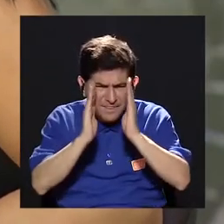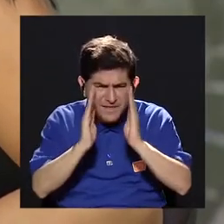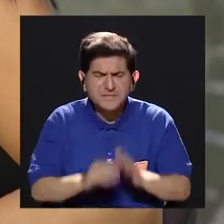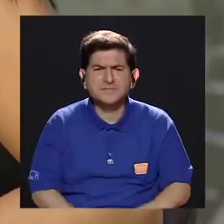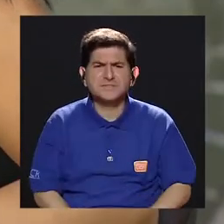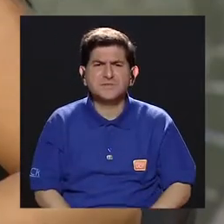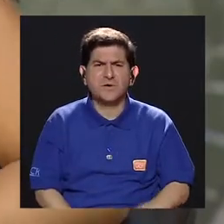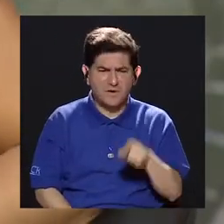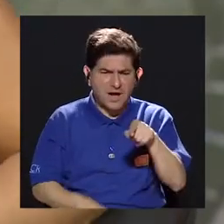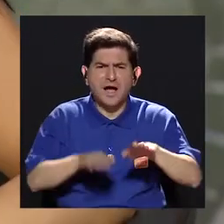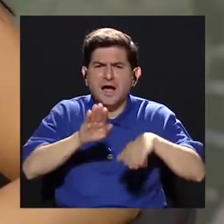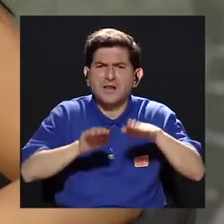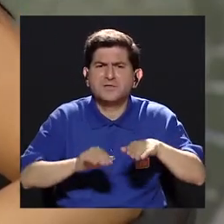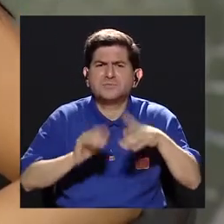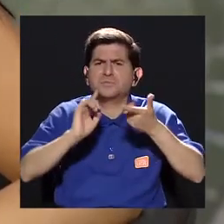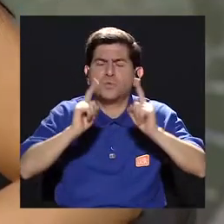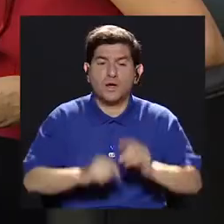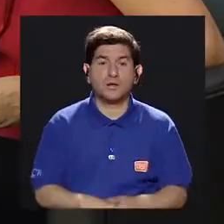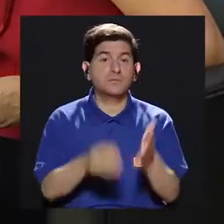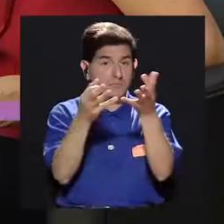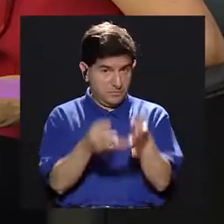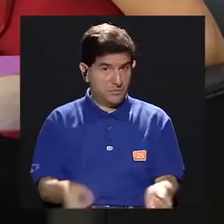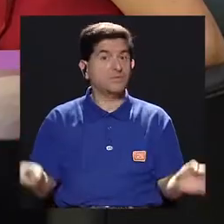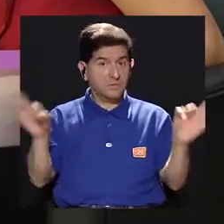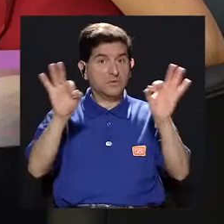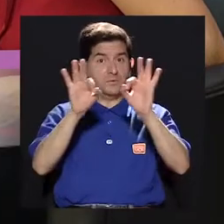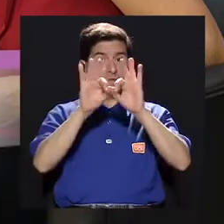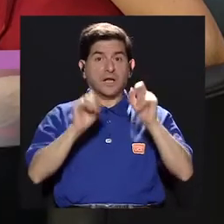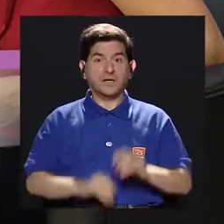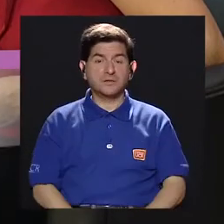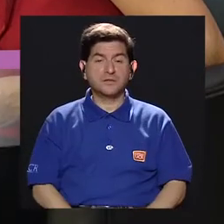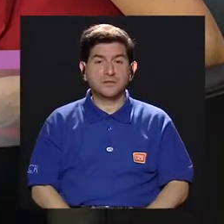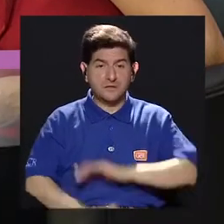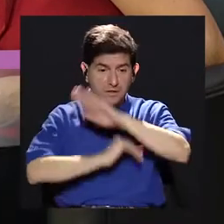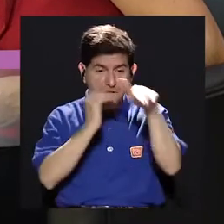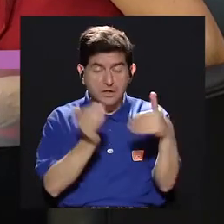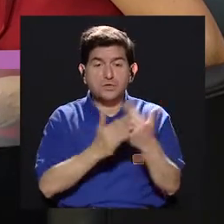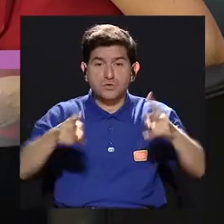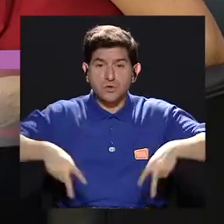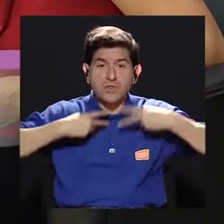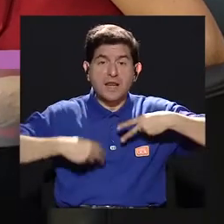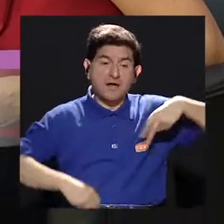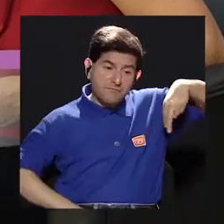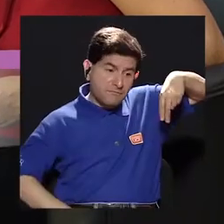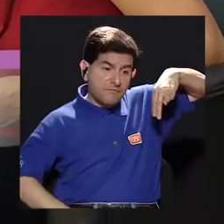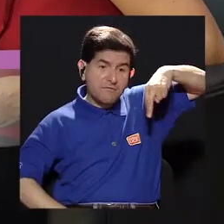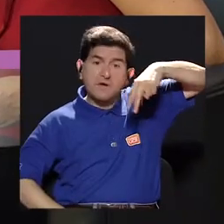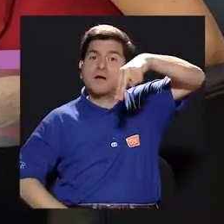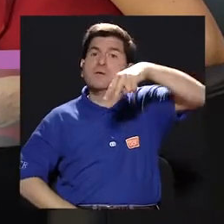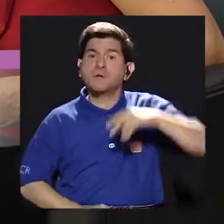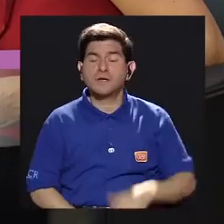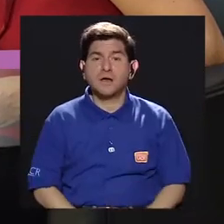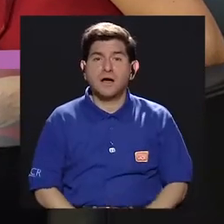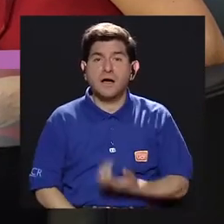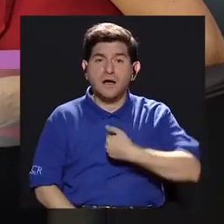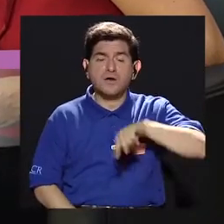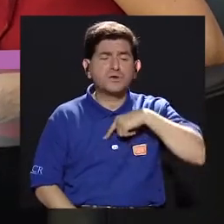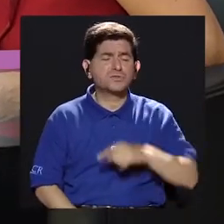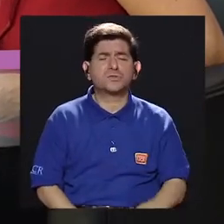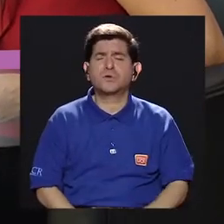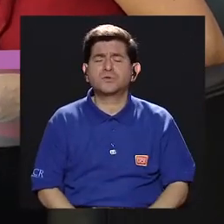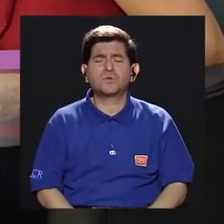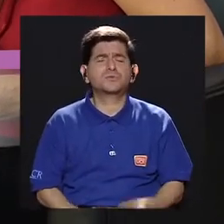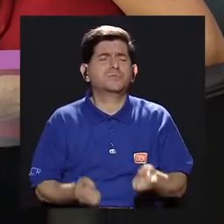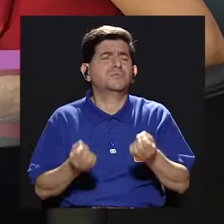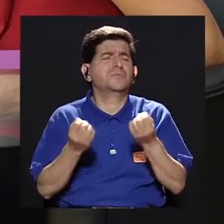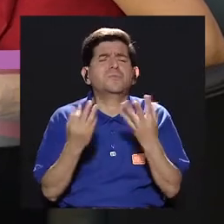pies? Bueno, muy importante es que toda nuestra vida caminamos sobre nuestros pies, hacemos cientos